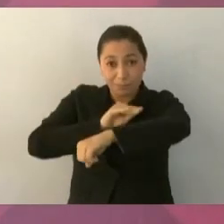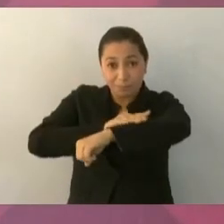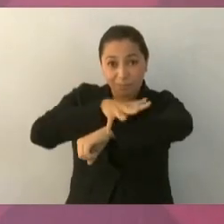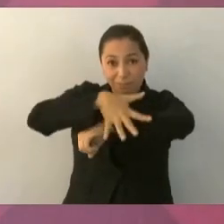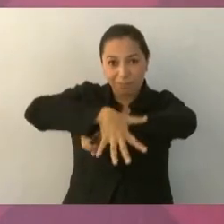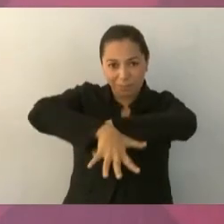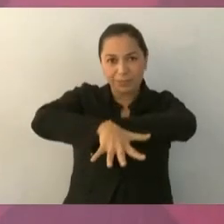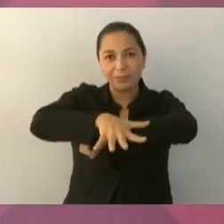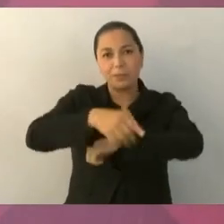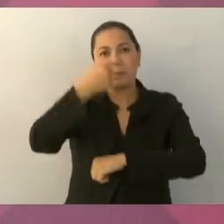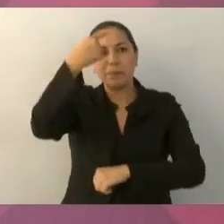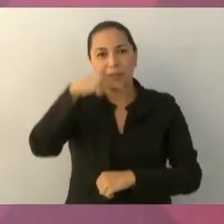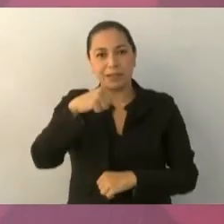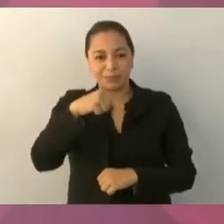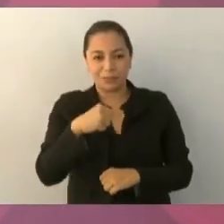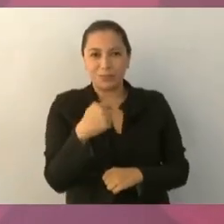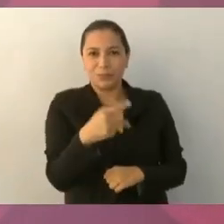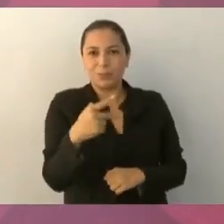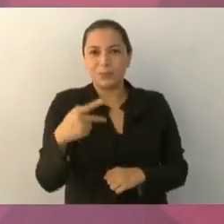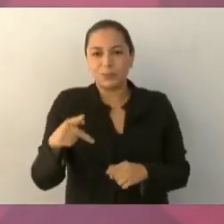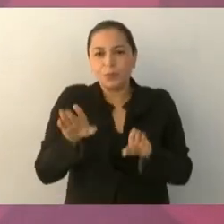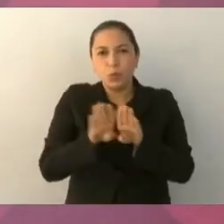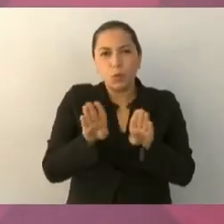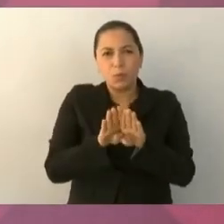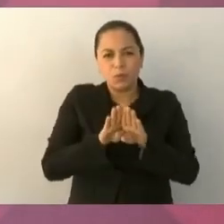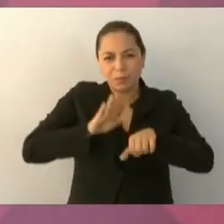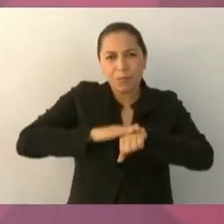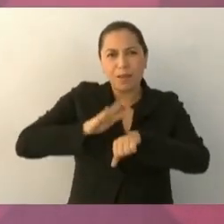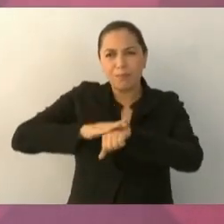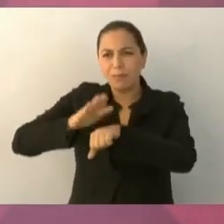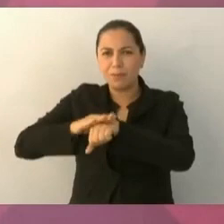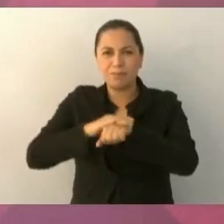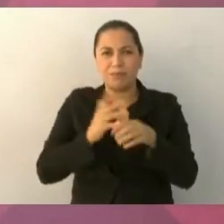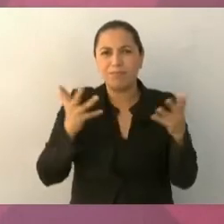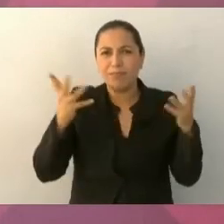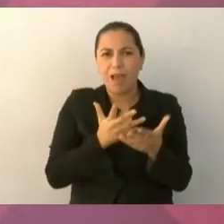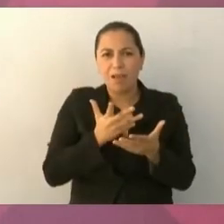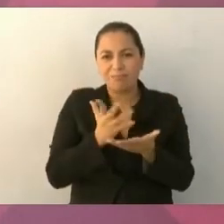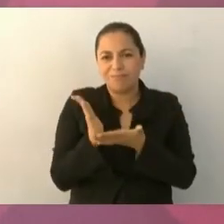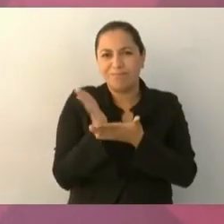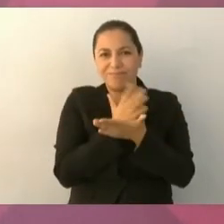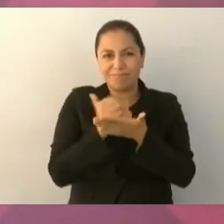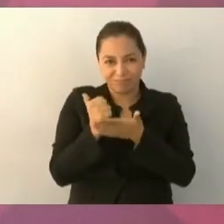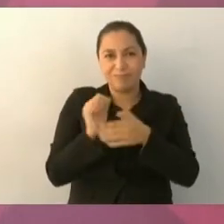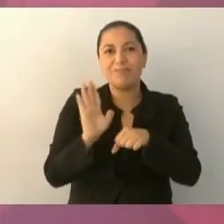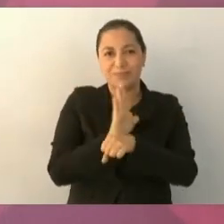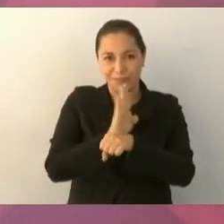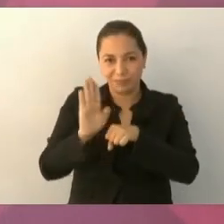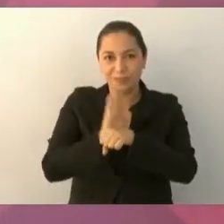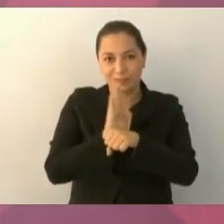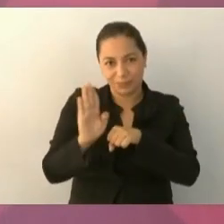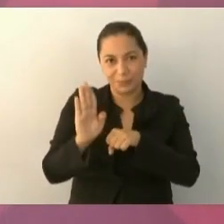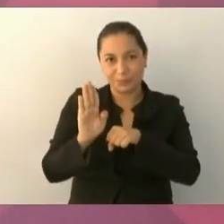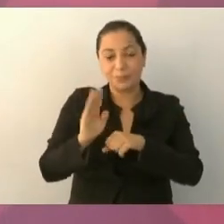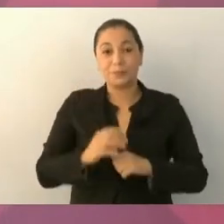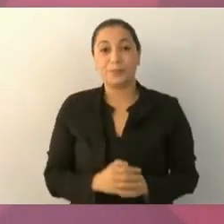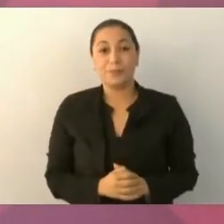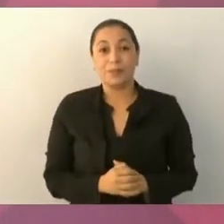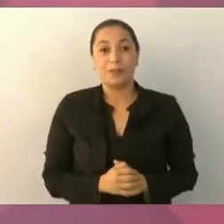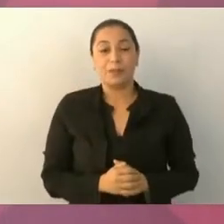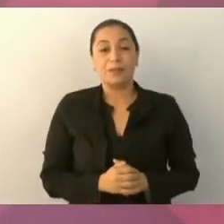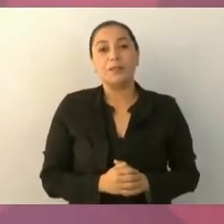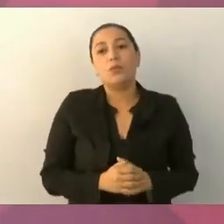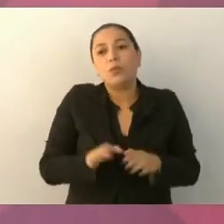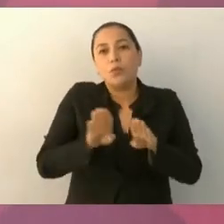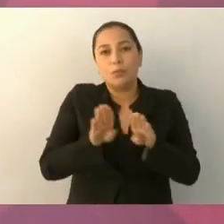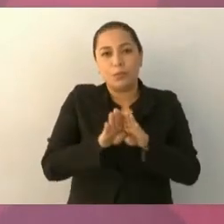ese efecto multiplicador, cómo se beneficia a